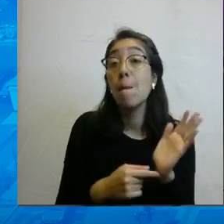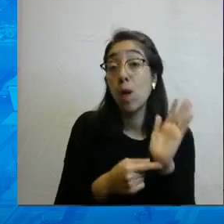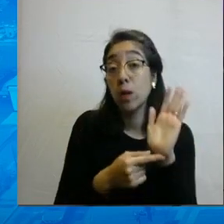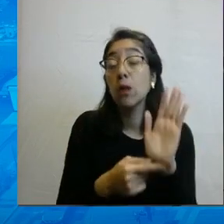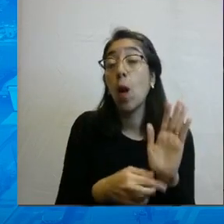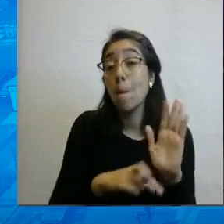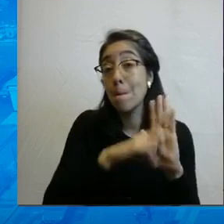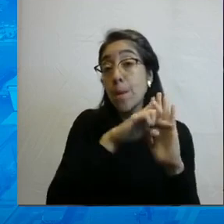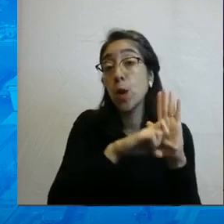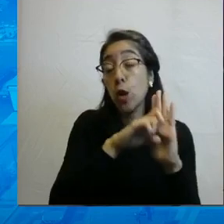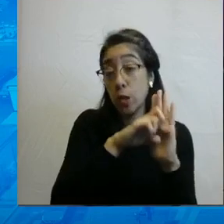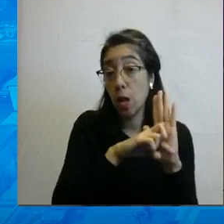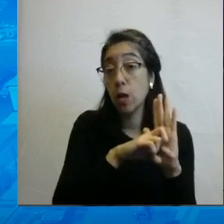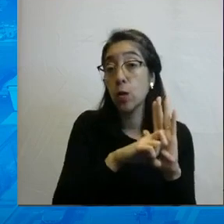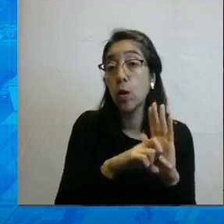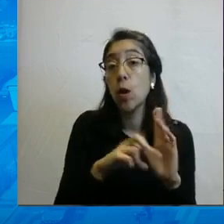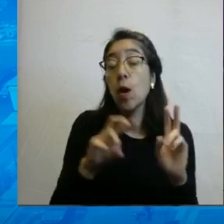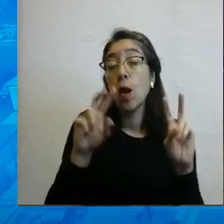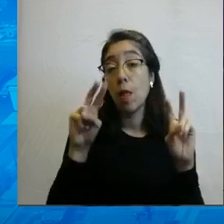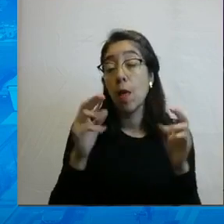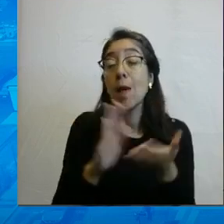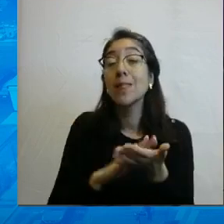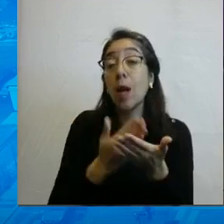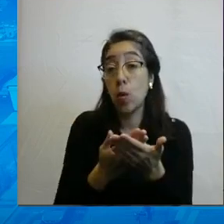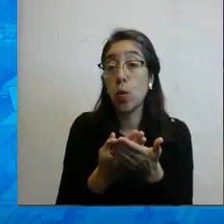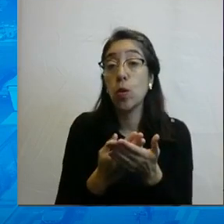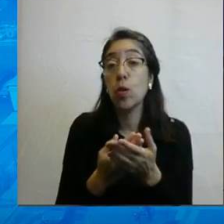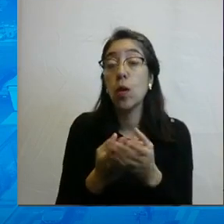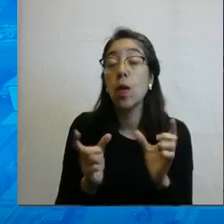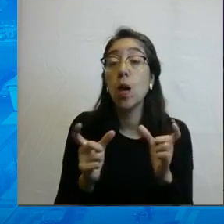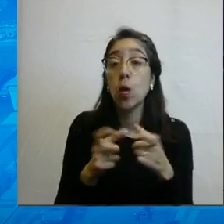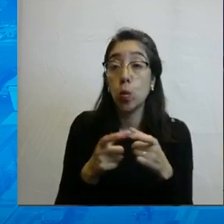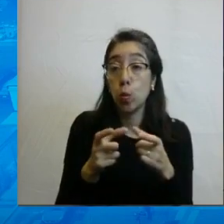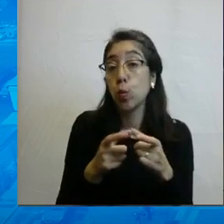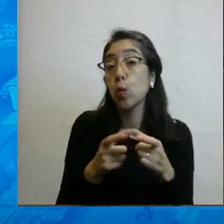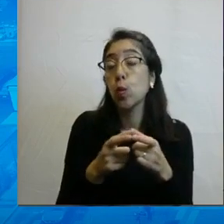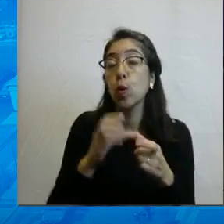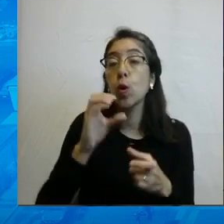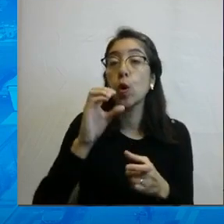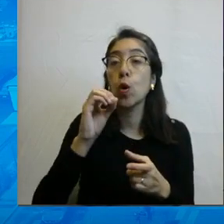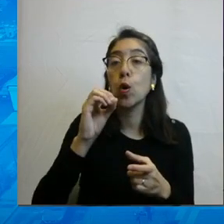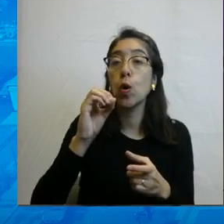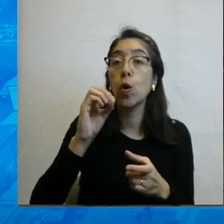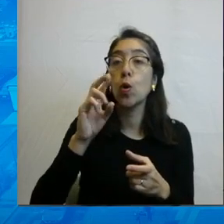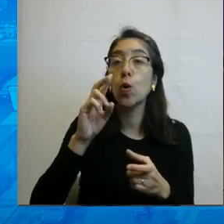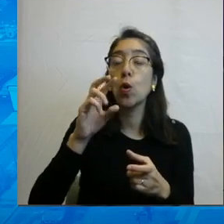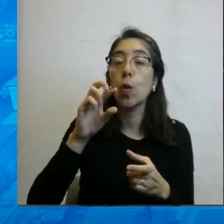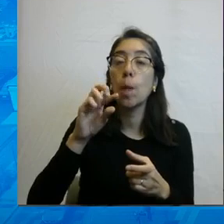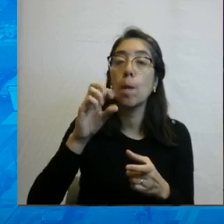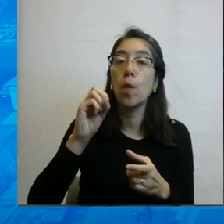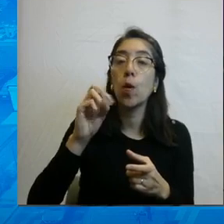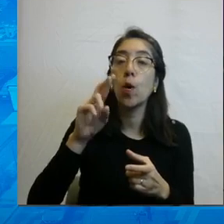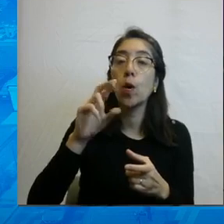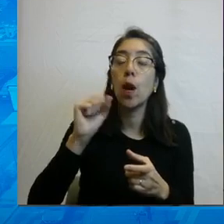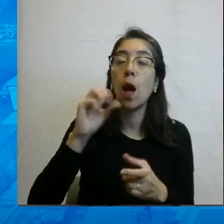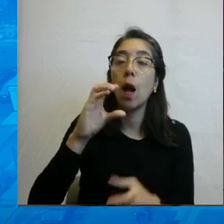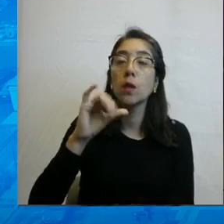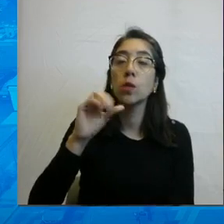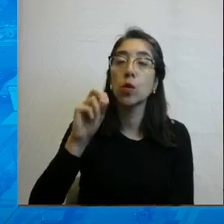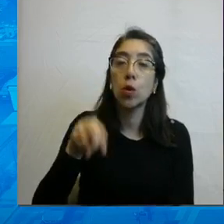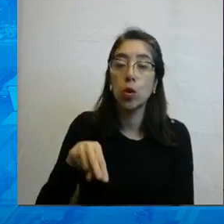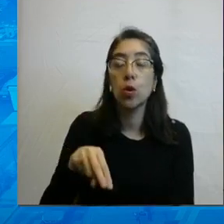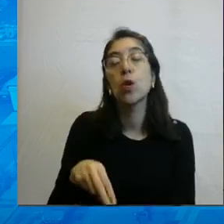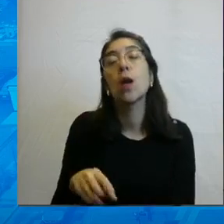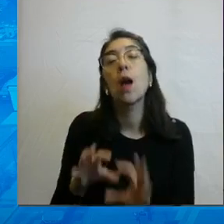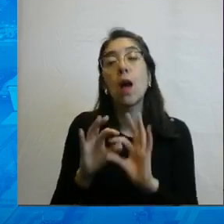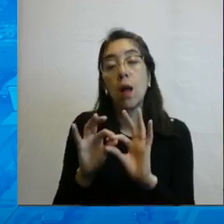hacer en conjunto con Salud de la Corporación, vamos a citar a la Comisión de Salud. Así que muchas gracias. Gracias por su